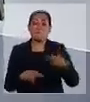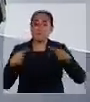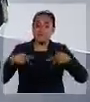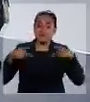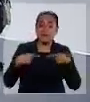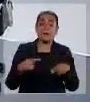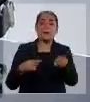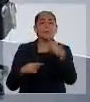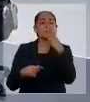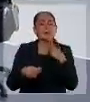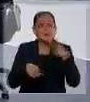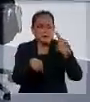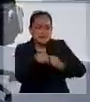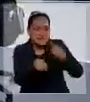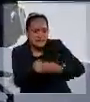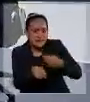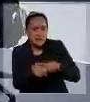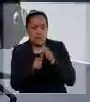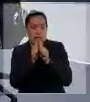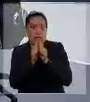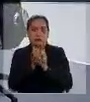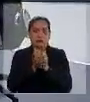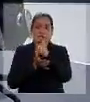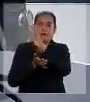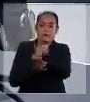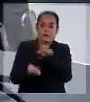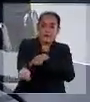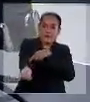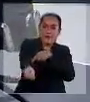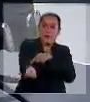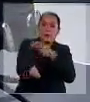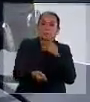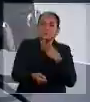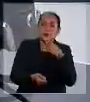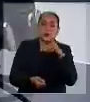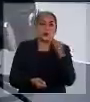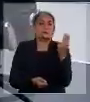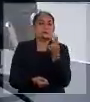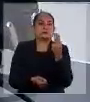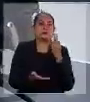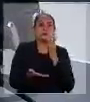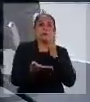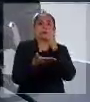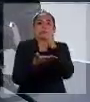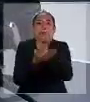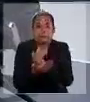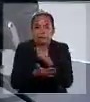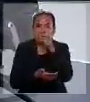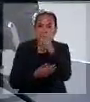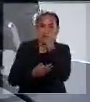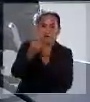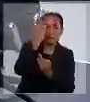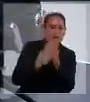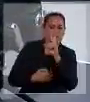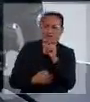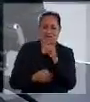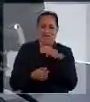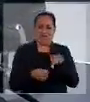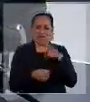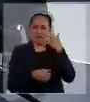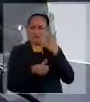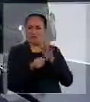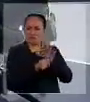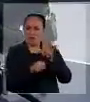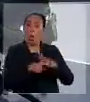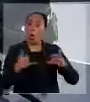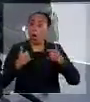poder mandar a su médico sus niveles de azúcar sin tener que trasladarse al centro de salud o al hospital. A un joven que vive en una